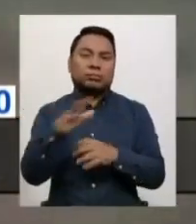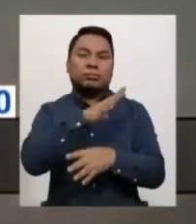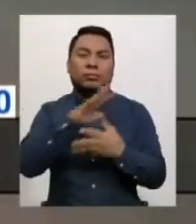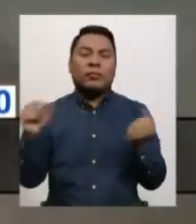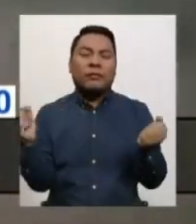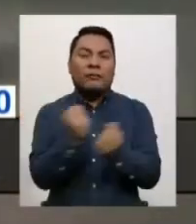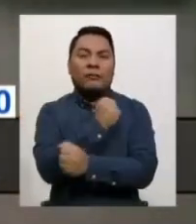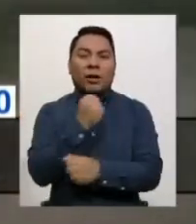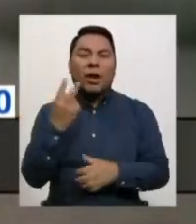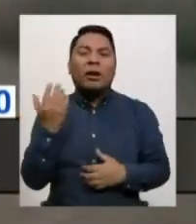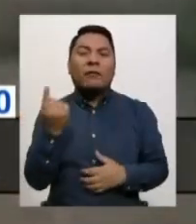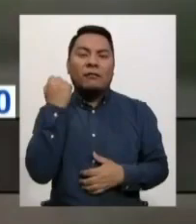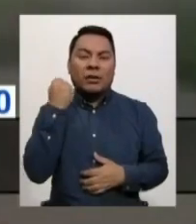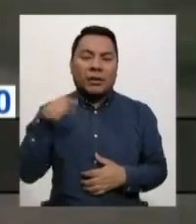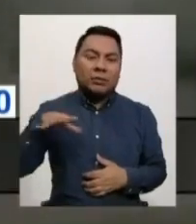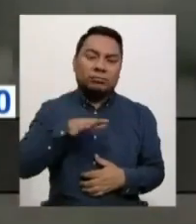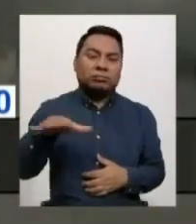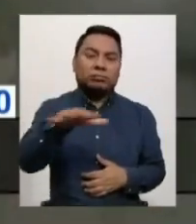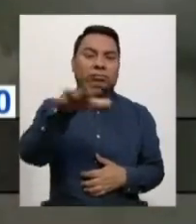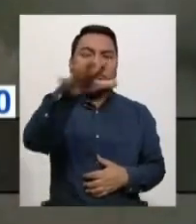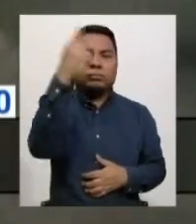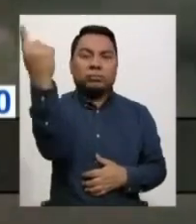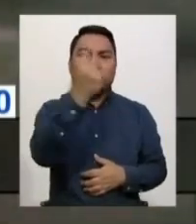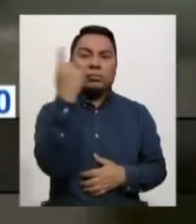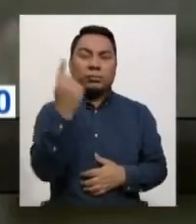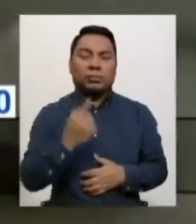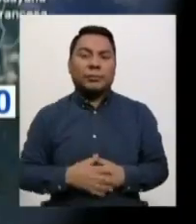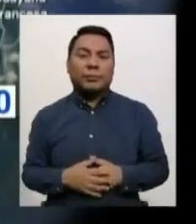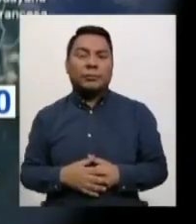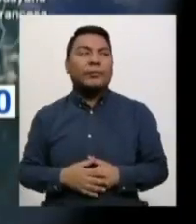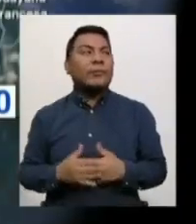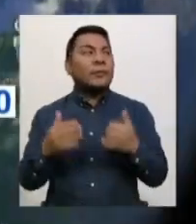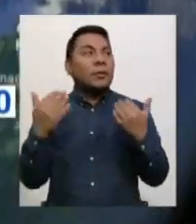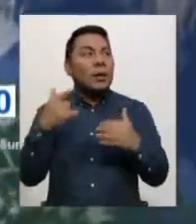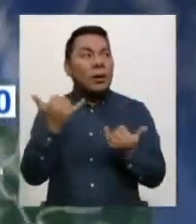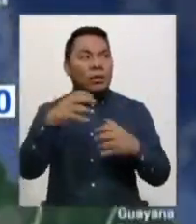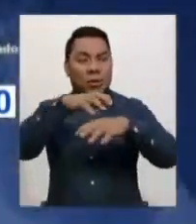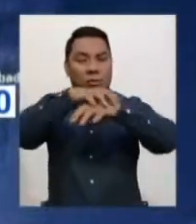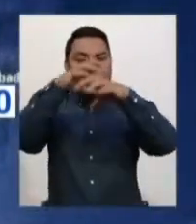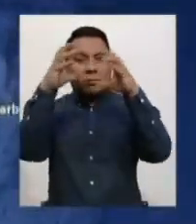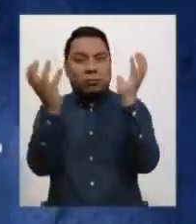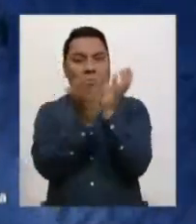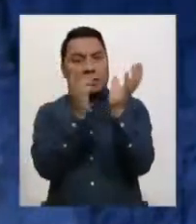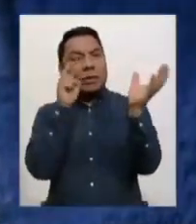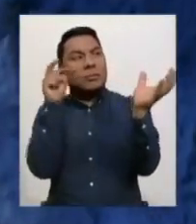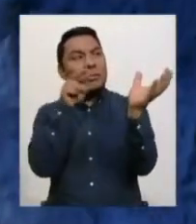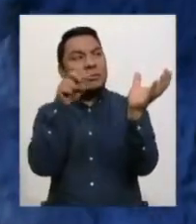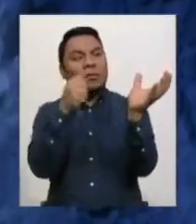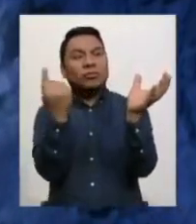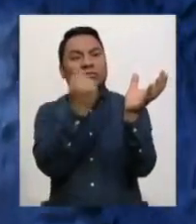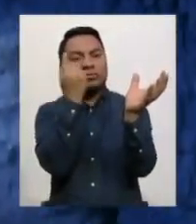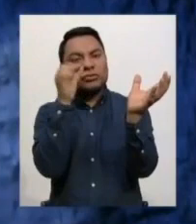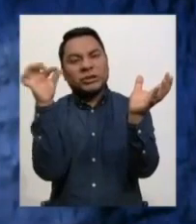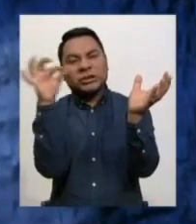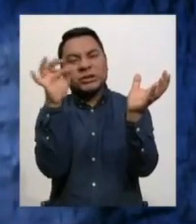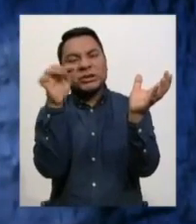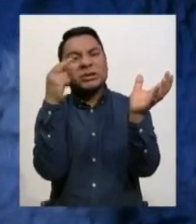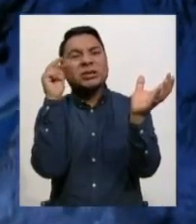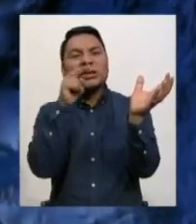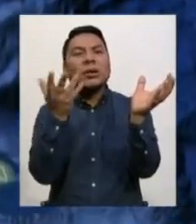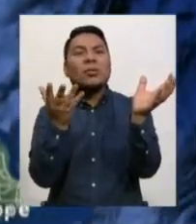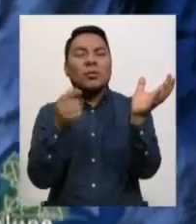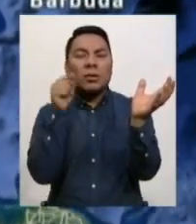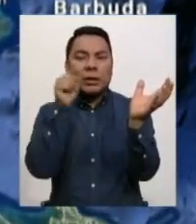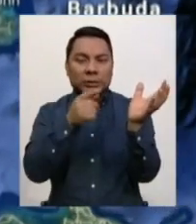pasando el huracán. Estas son las imágenes, ahora vamos al mapa a ubicar a estas islas que son parte del Commonwealth británico. Ahí